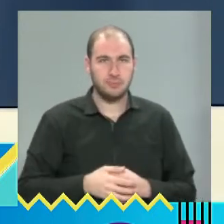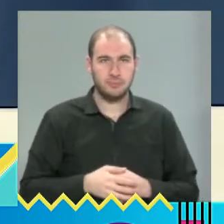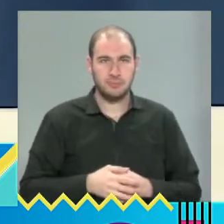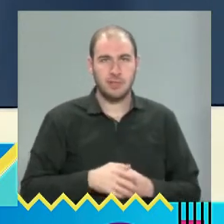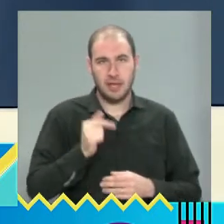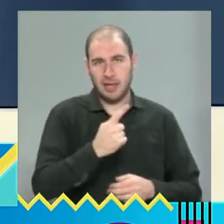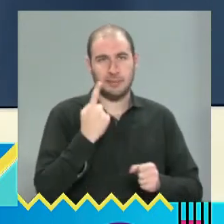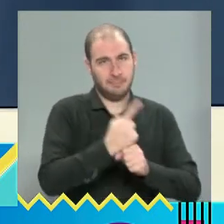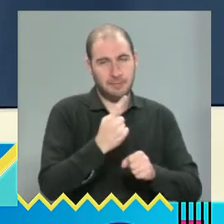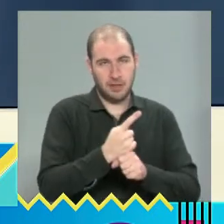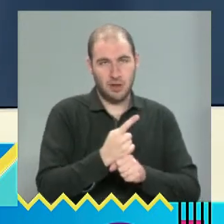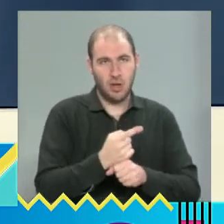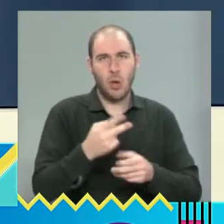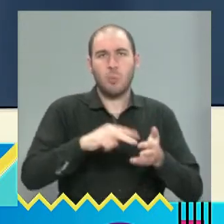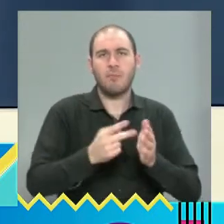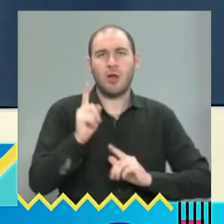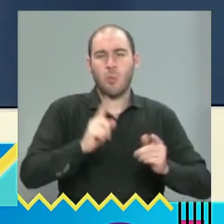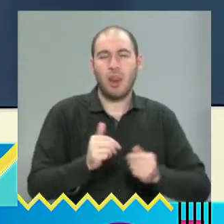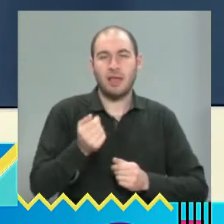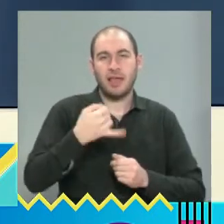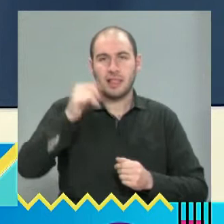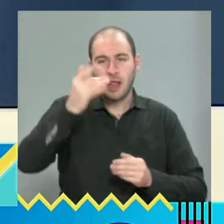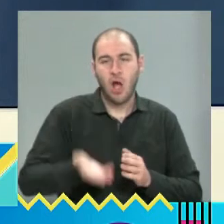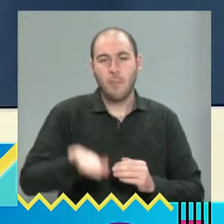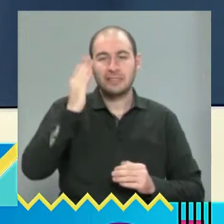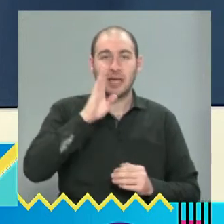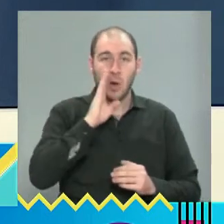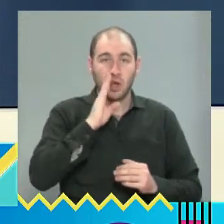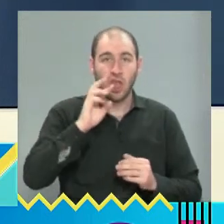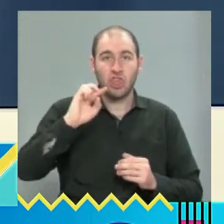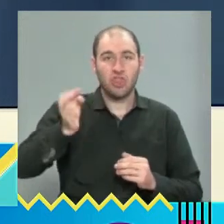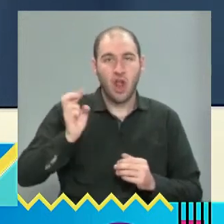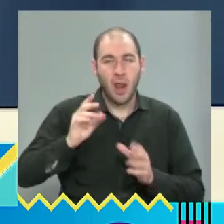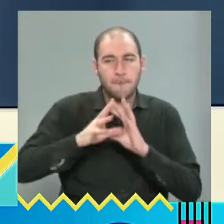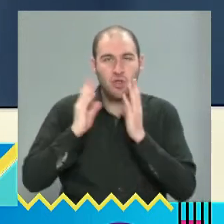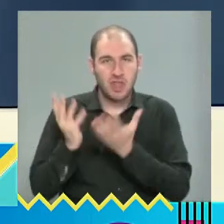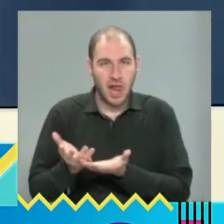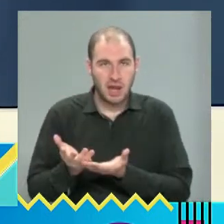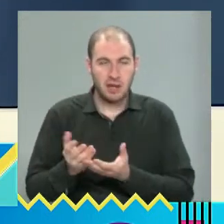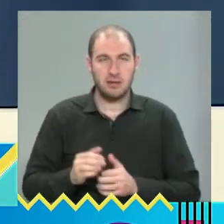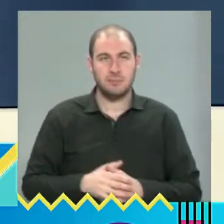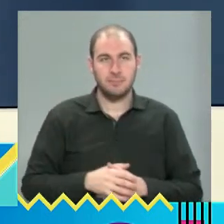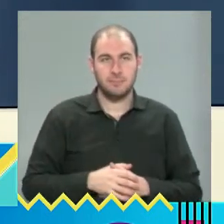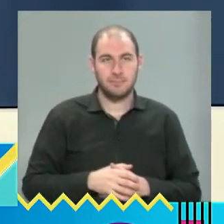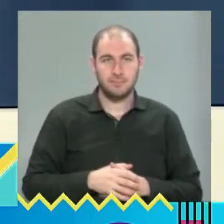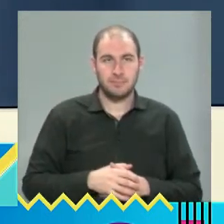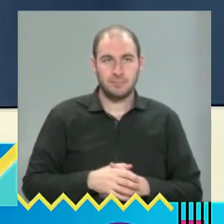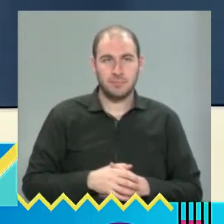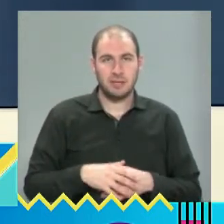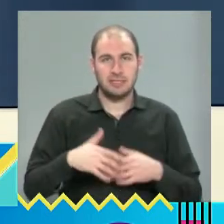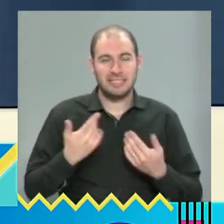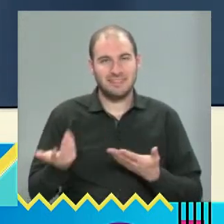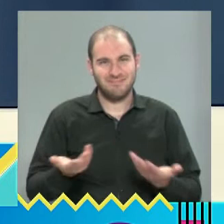es el principal número. ¿Cuánto impacte la suba de la tasa de interés en Estados Unidos en el dólar, en el mundo? Es algo